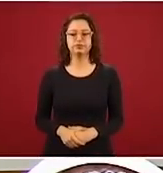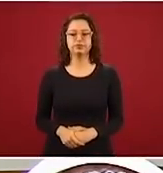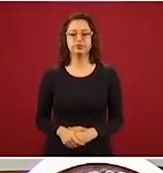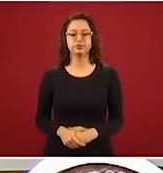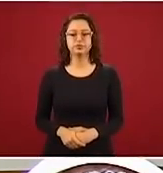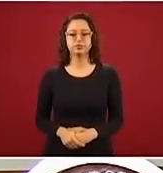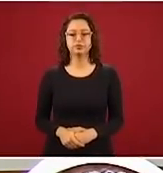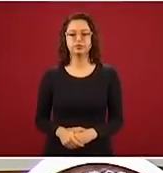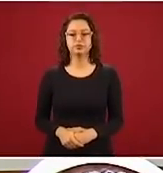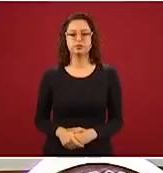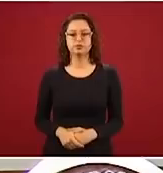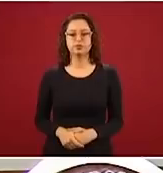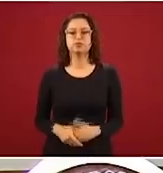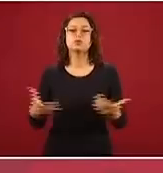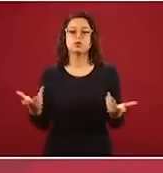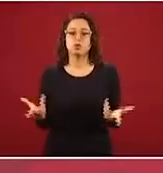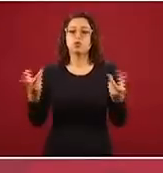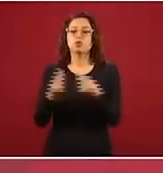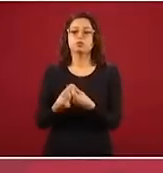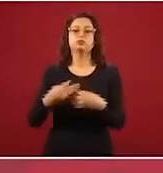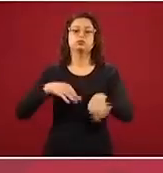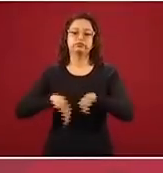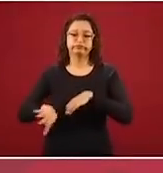vamos a trabajar de manera conjunta